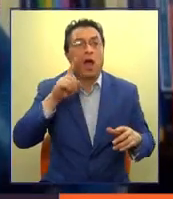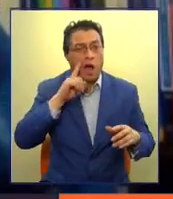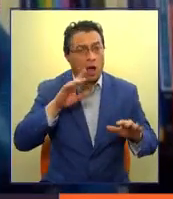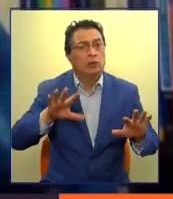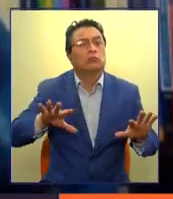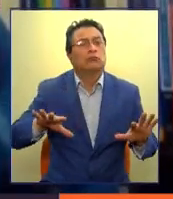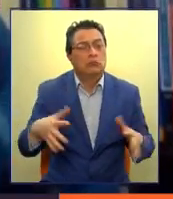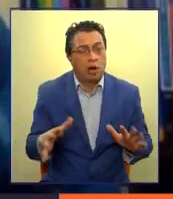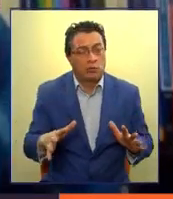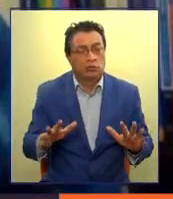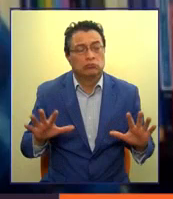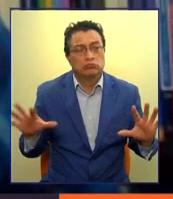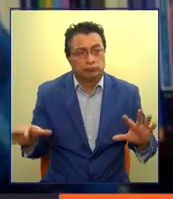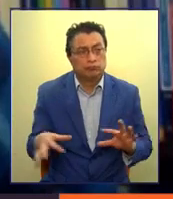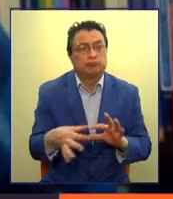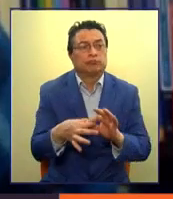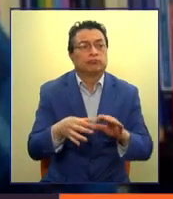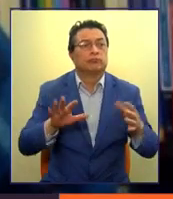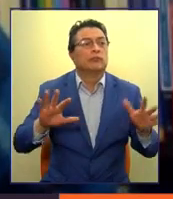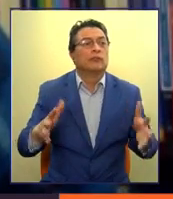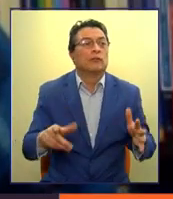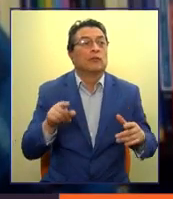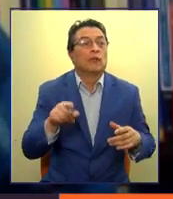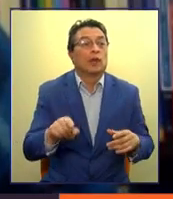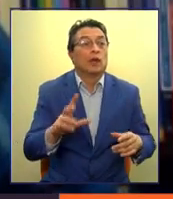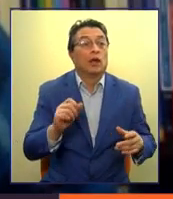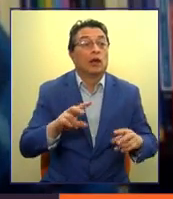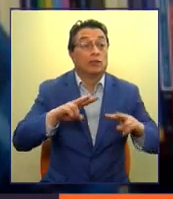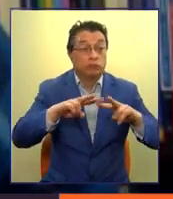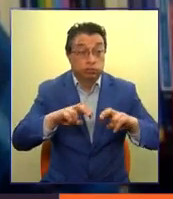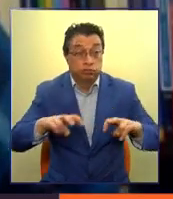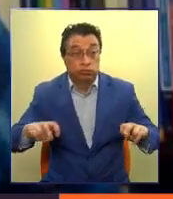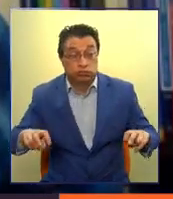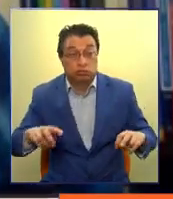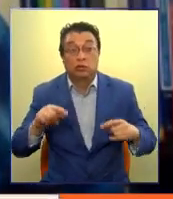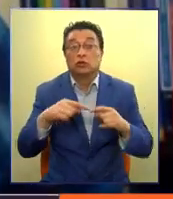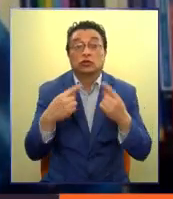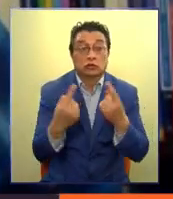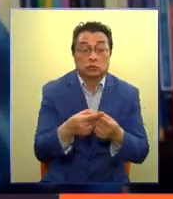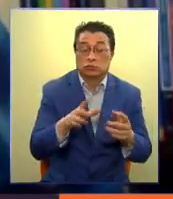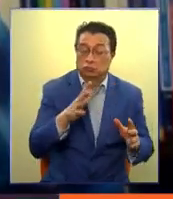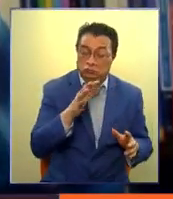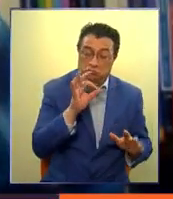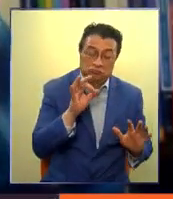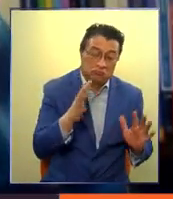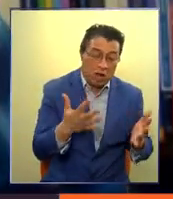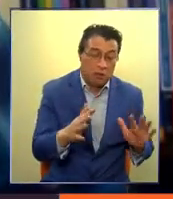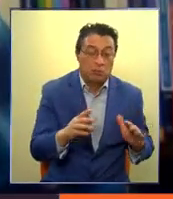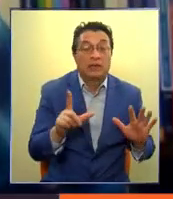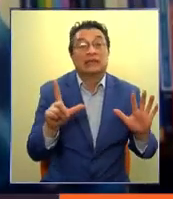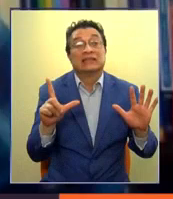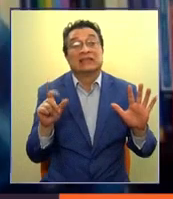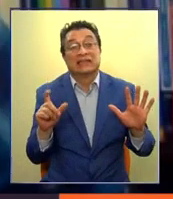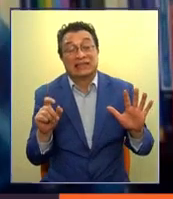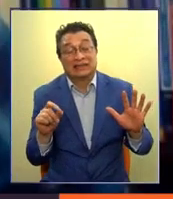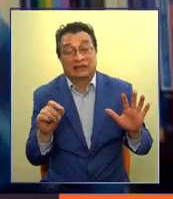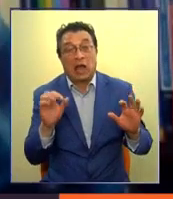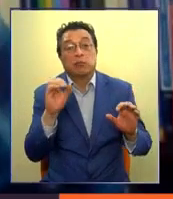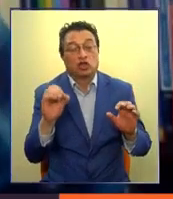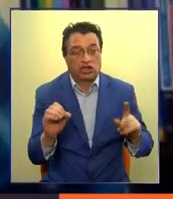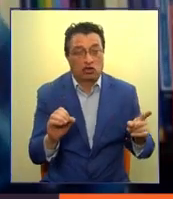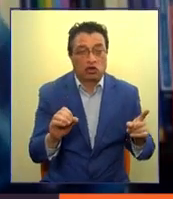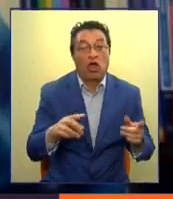en lo que dice relación a la unidad de análisis criminal, estaríamos hablando probablemente de un 70 versus un